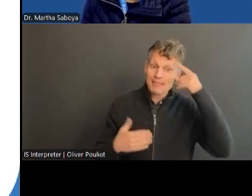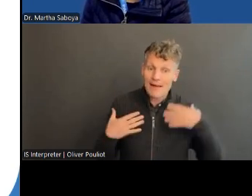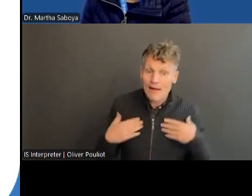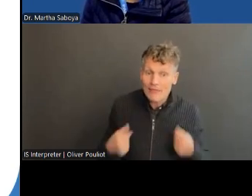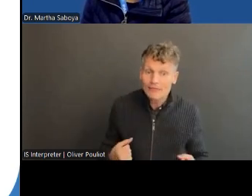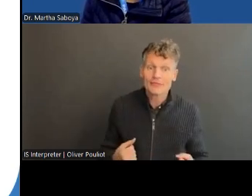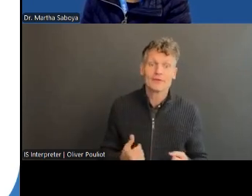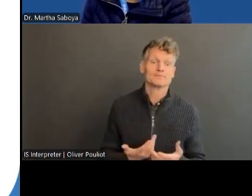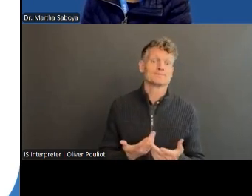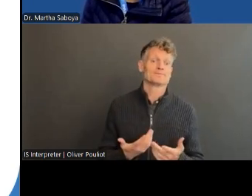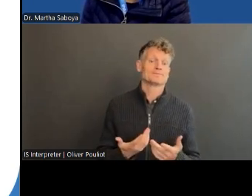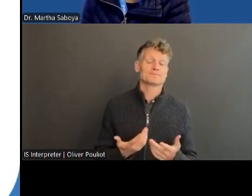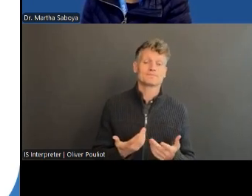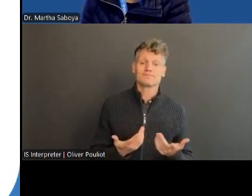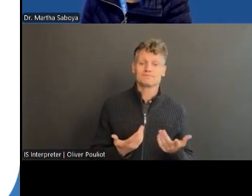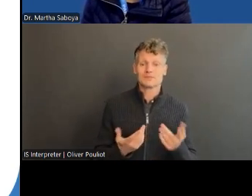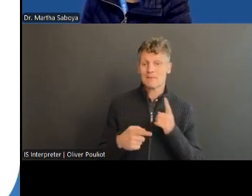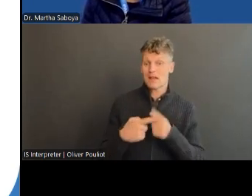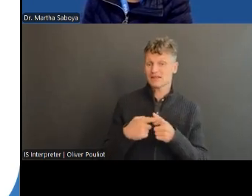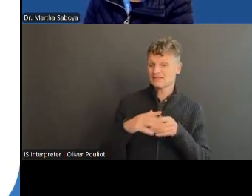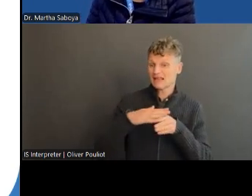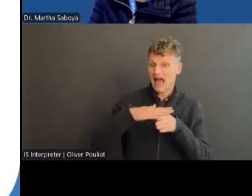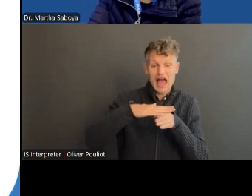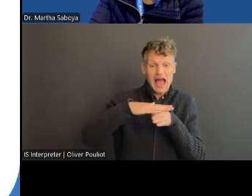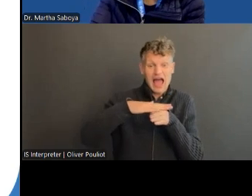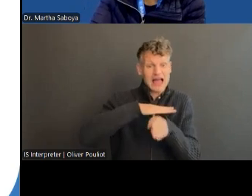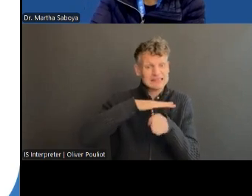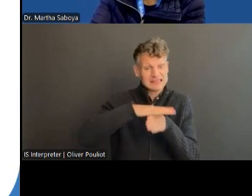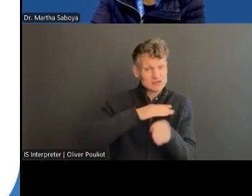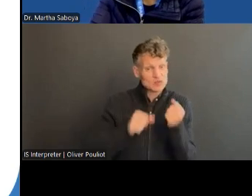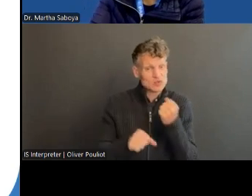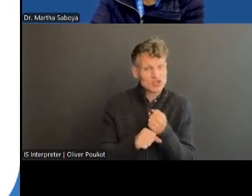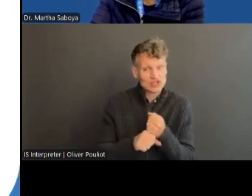la salud mental y el acceso a las oportunidades